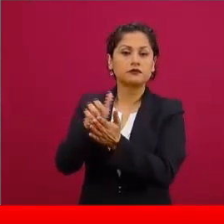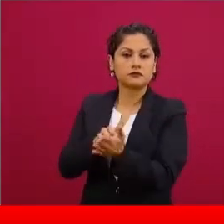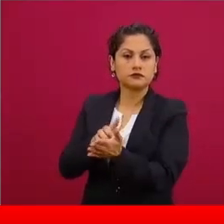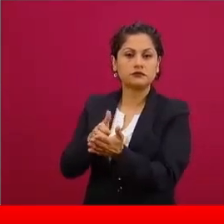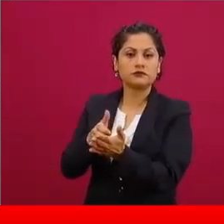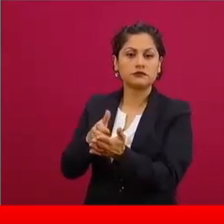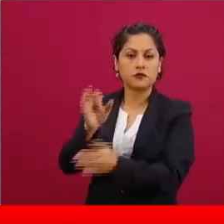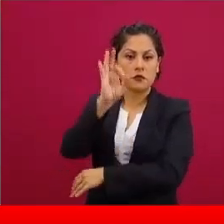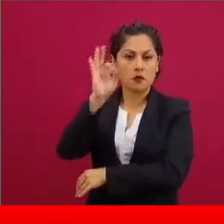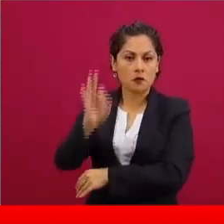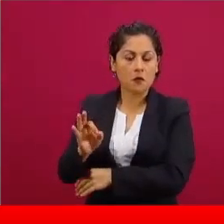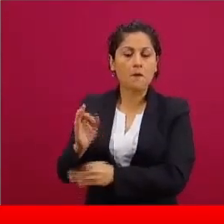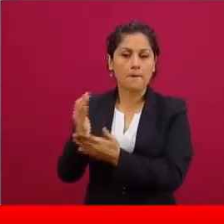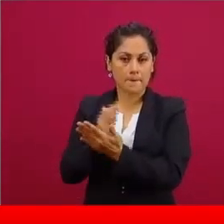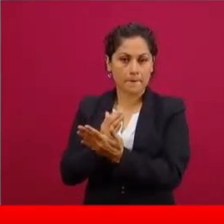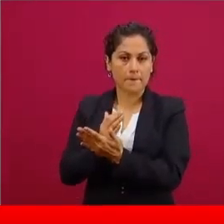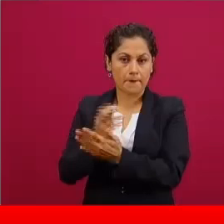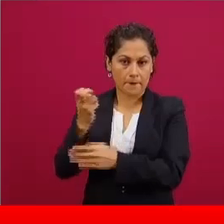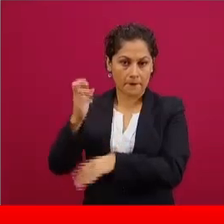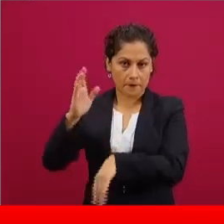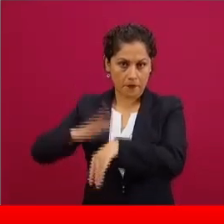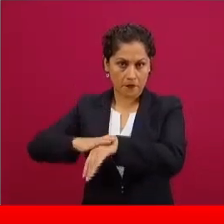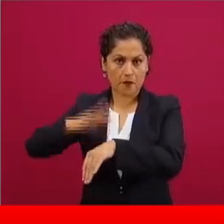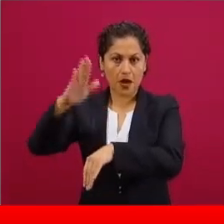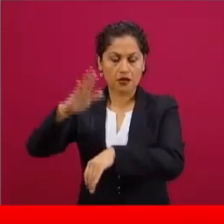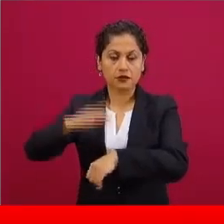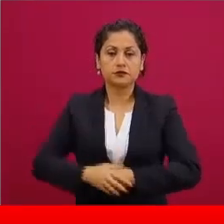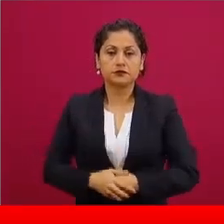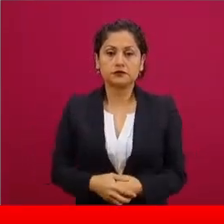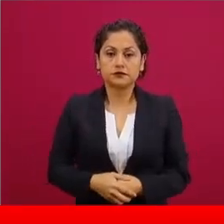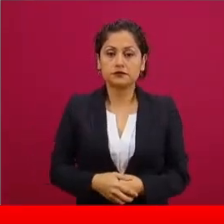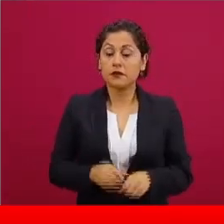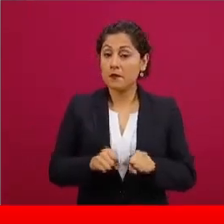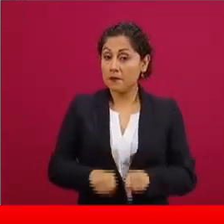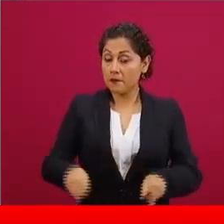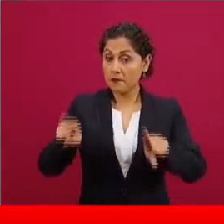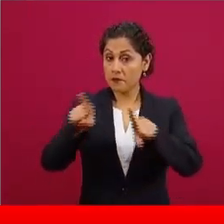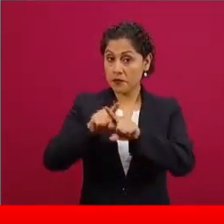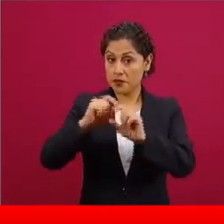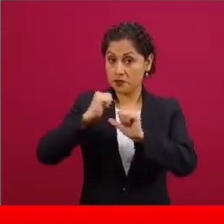de igual forma los altos funcionarios públicos